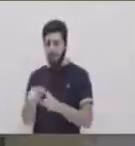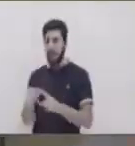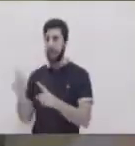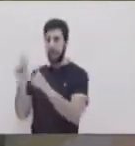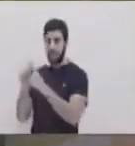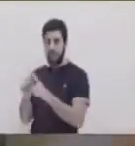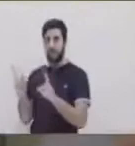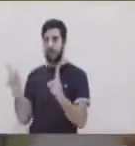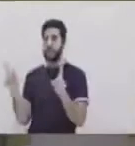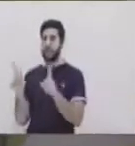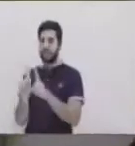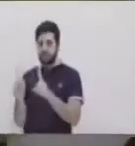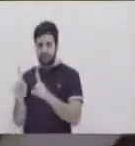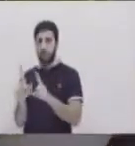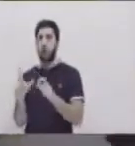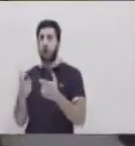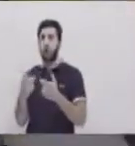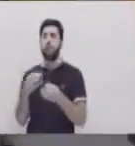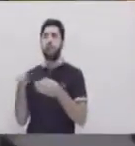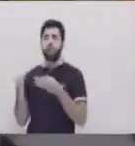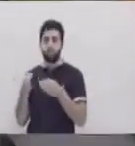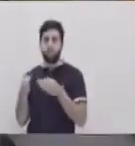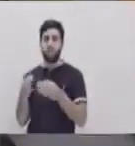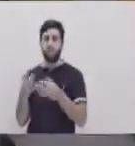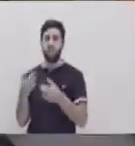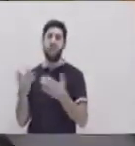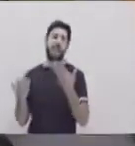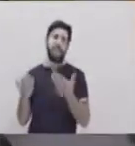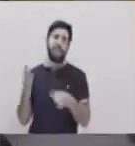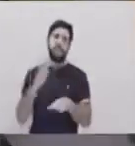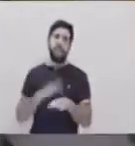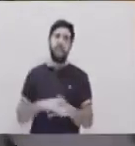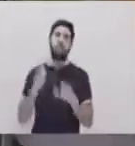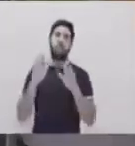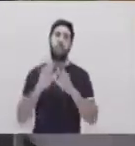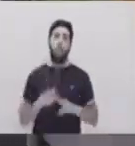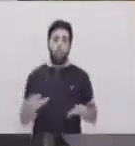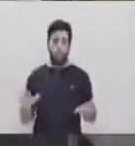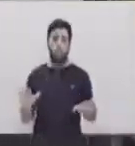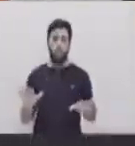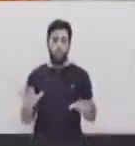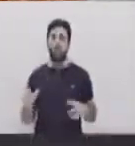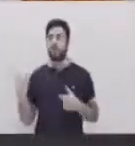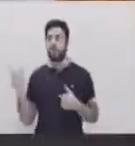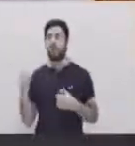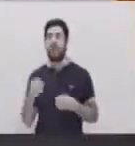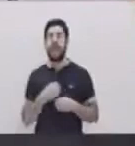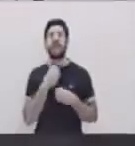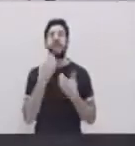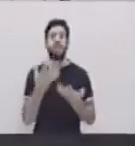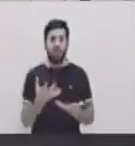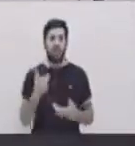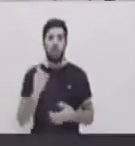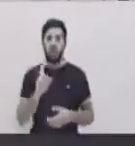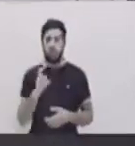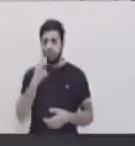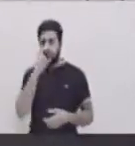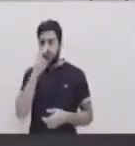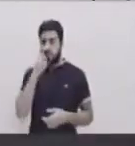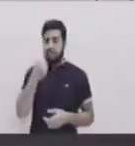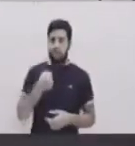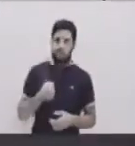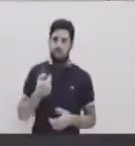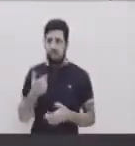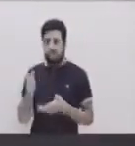los participantes, entonces ya la comunicación es un poco más relajada, por decirlo de alguna forma. Las expresiones no son tan rígidas como